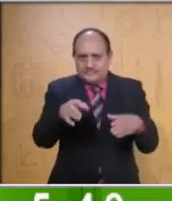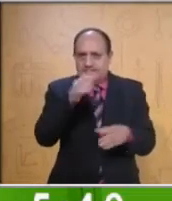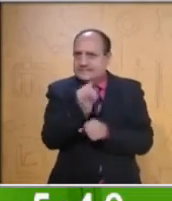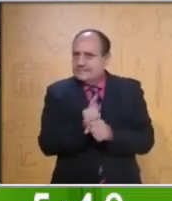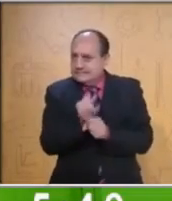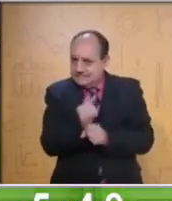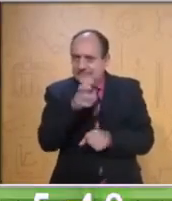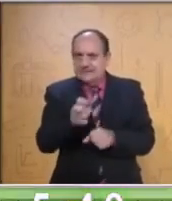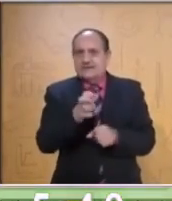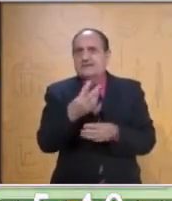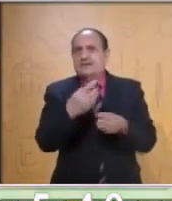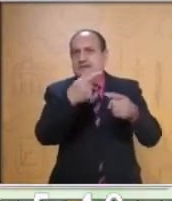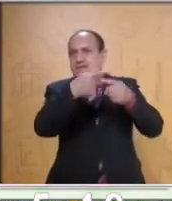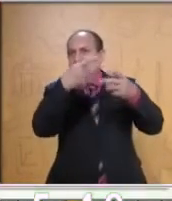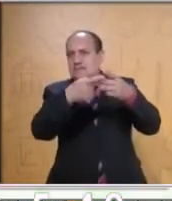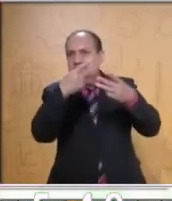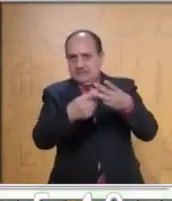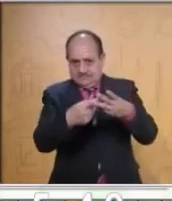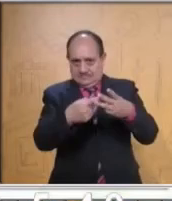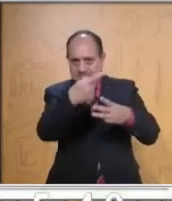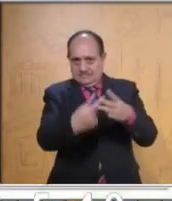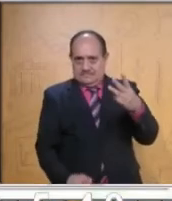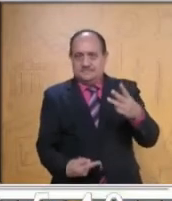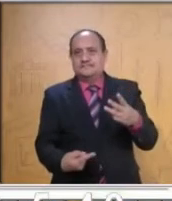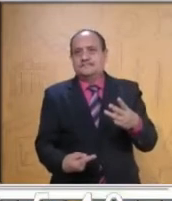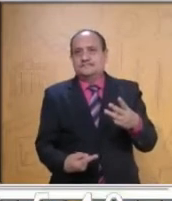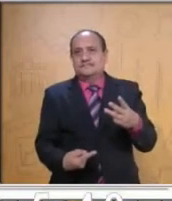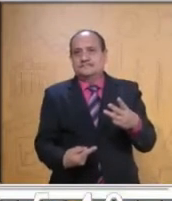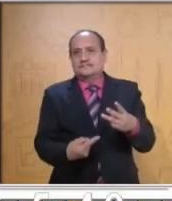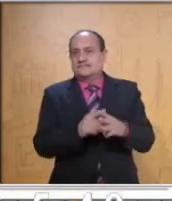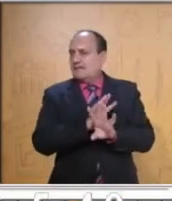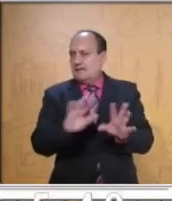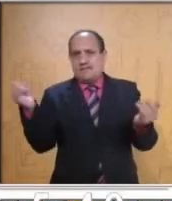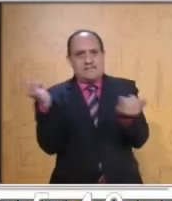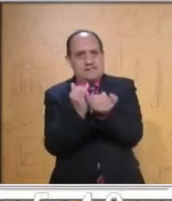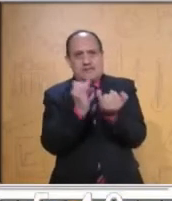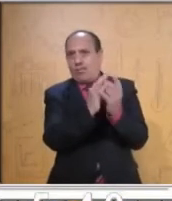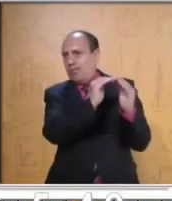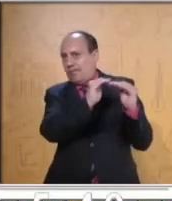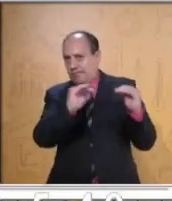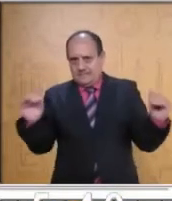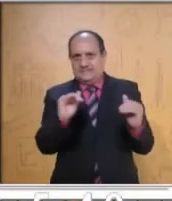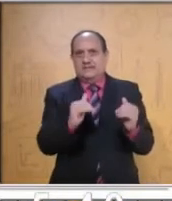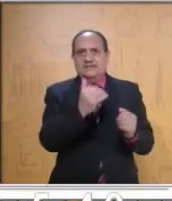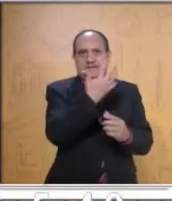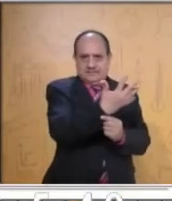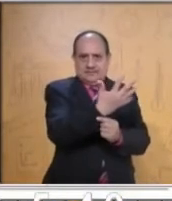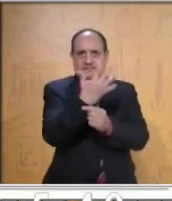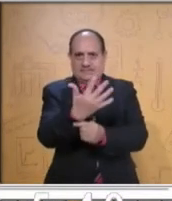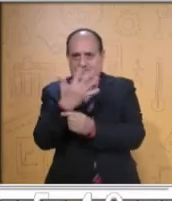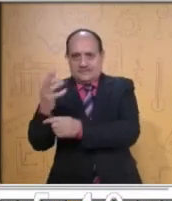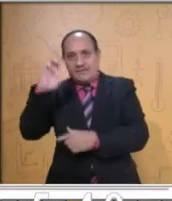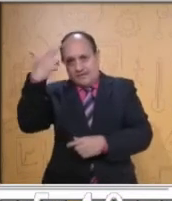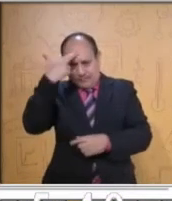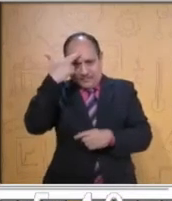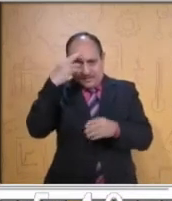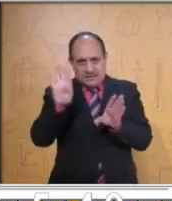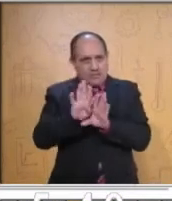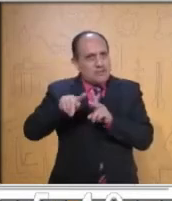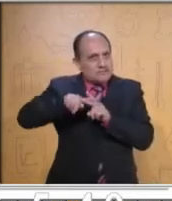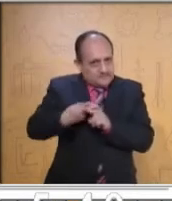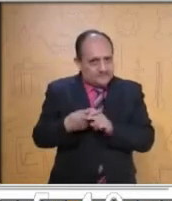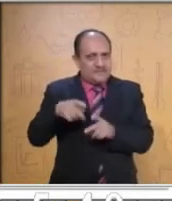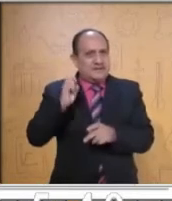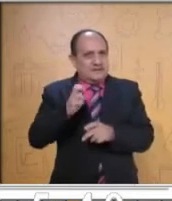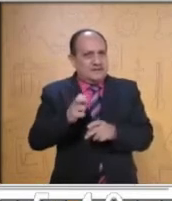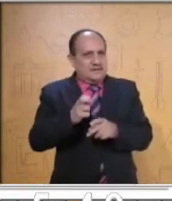caso, las 3 medidas de tendencia central fueron iguales. Entonces, acuérdense con lo que iniciamos. Nosotros estas